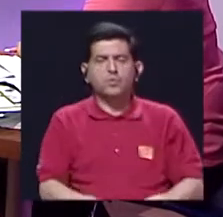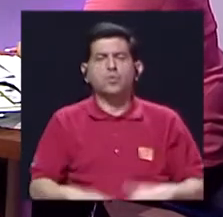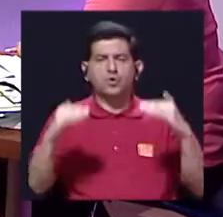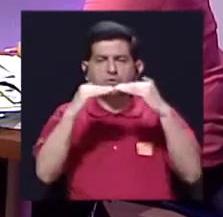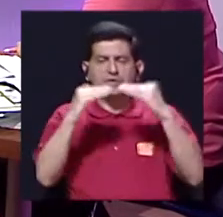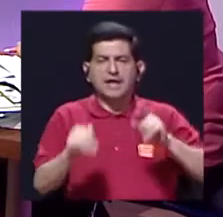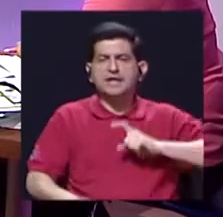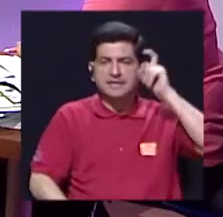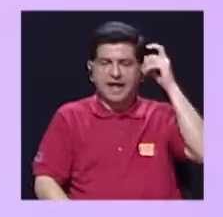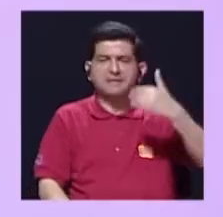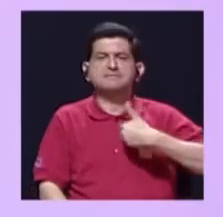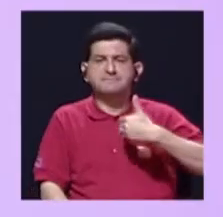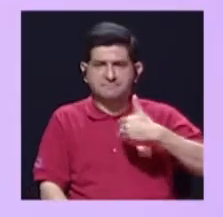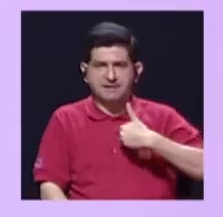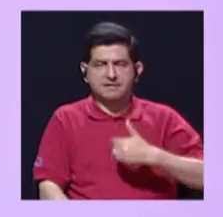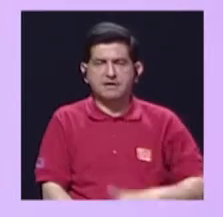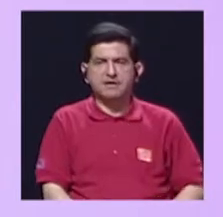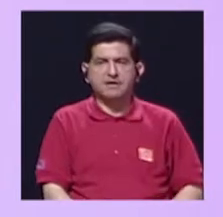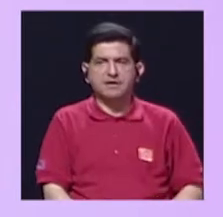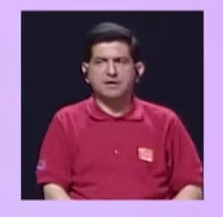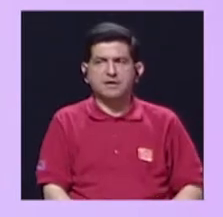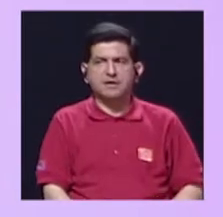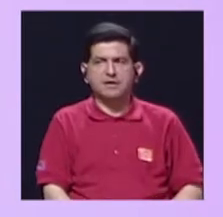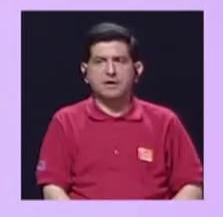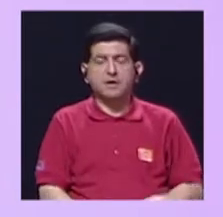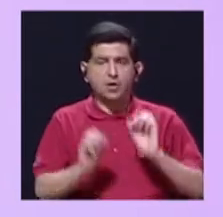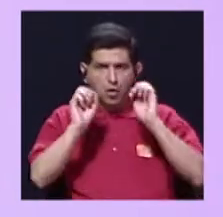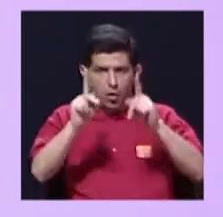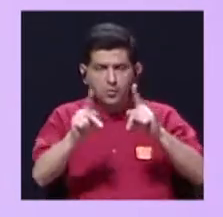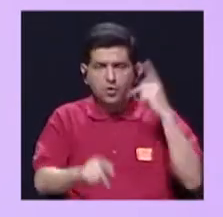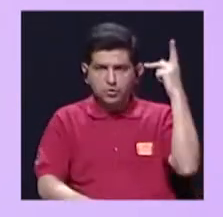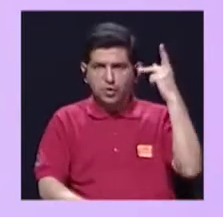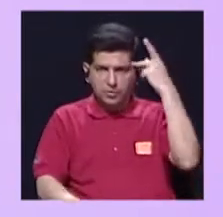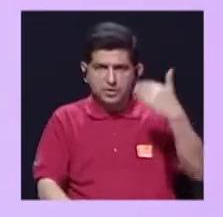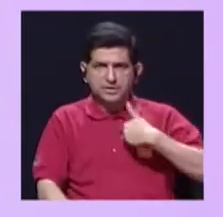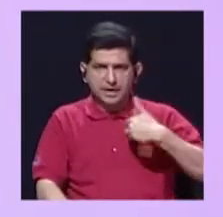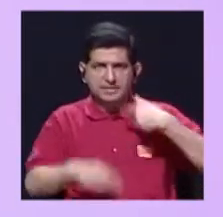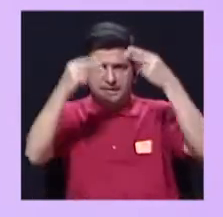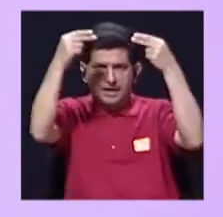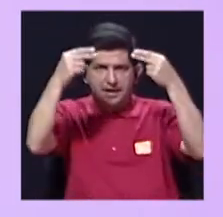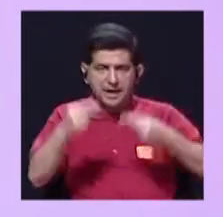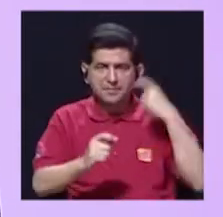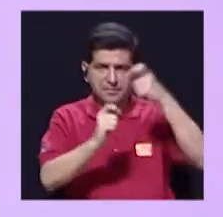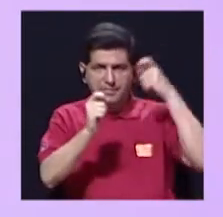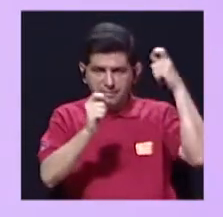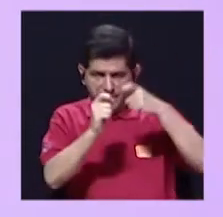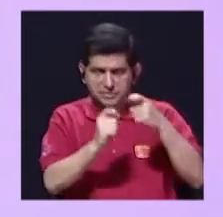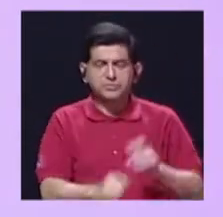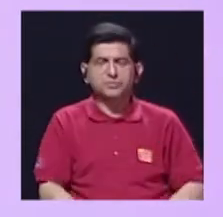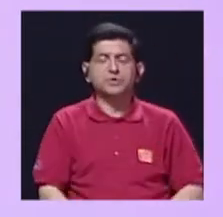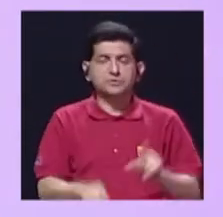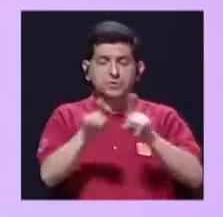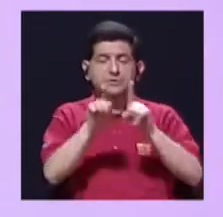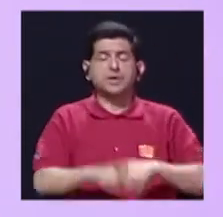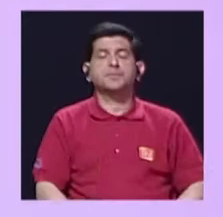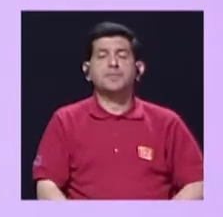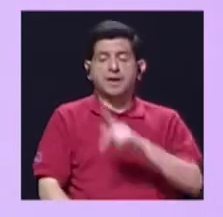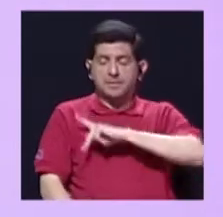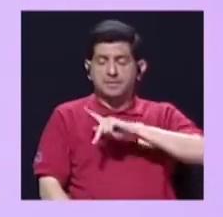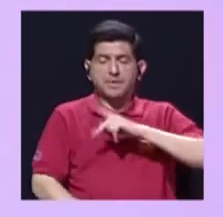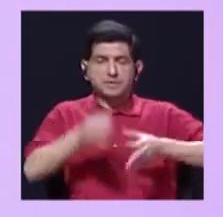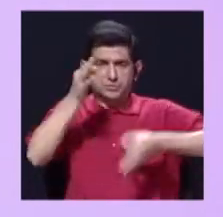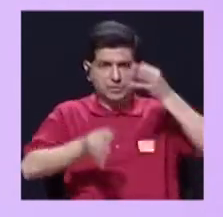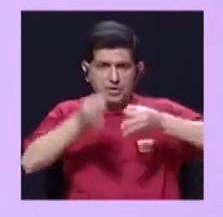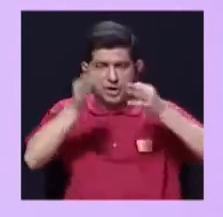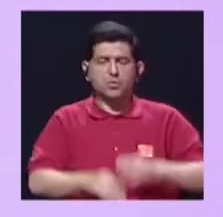tenga las potestades para tomar políticas, que tenga presupuesto propio, que tenga personería jurídica propia, para